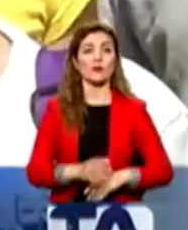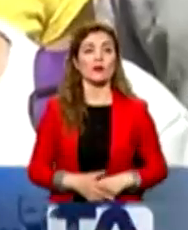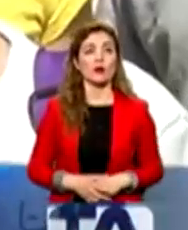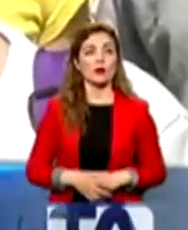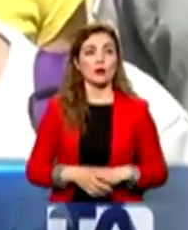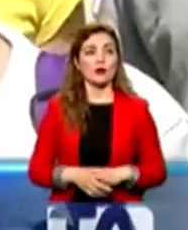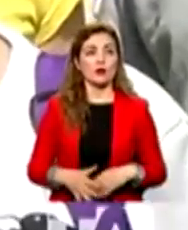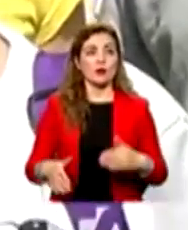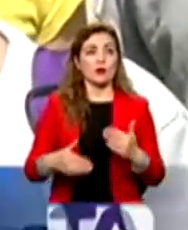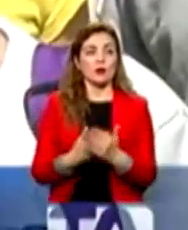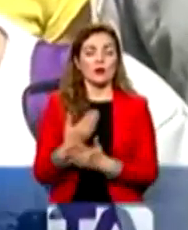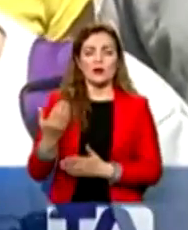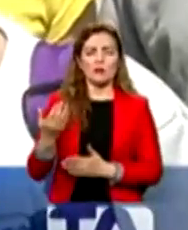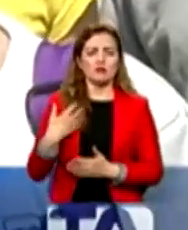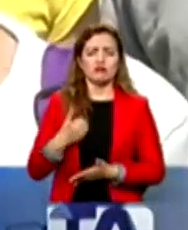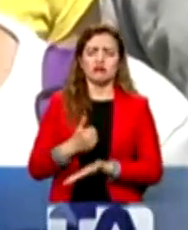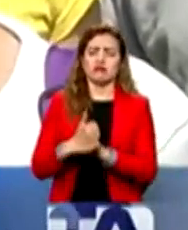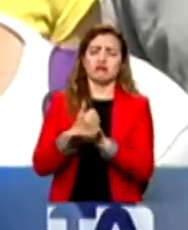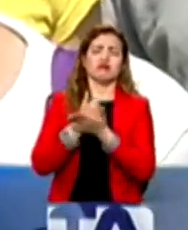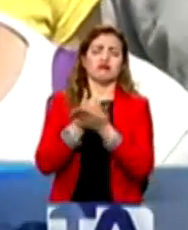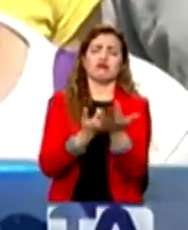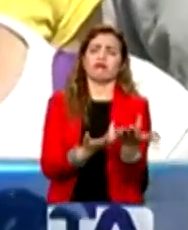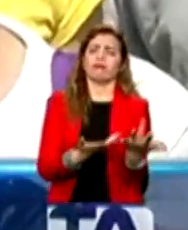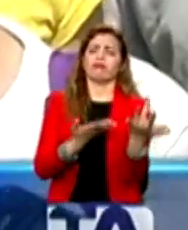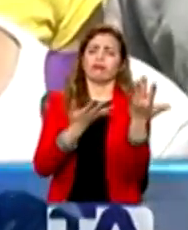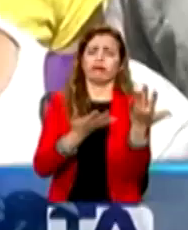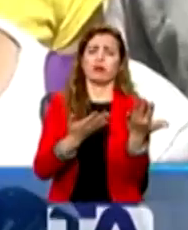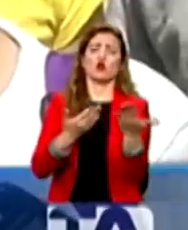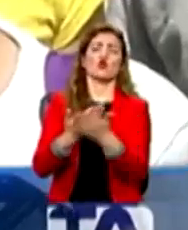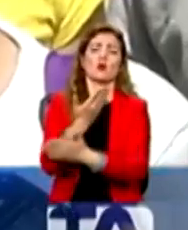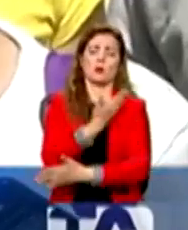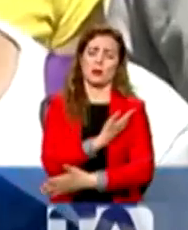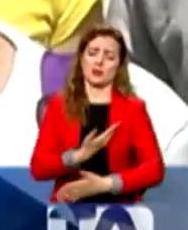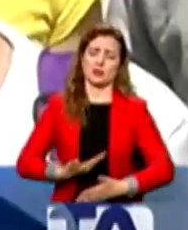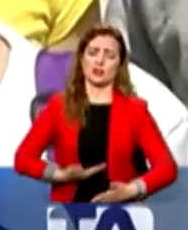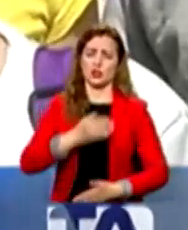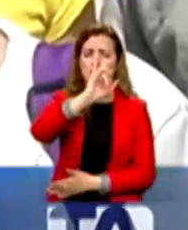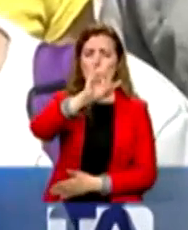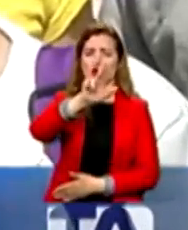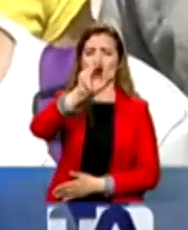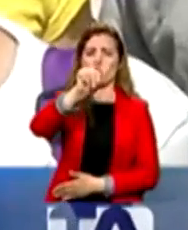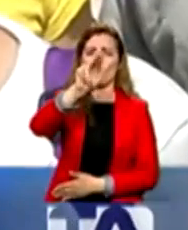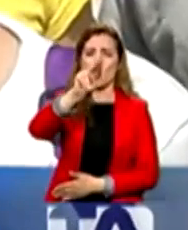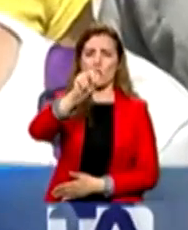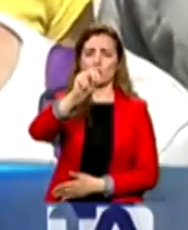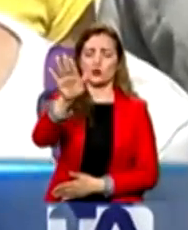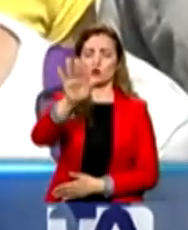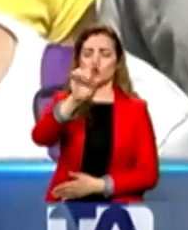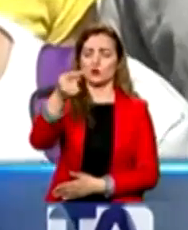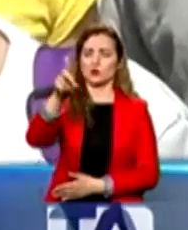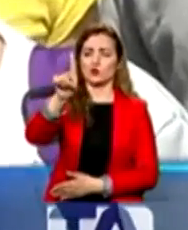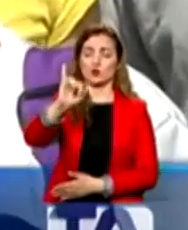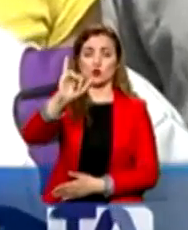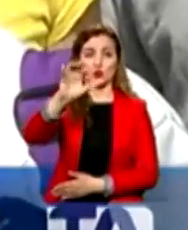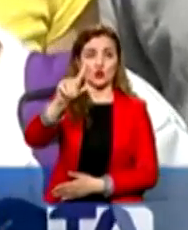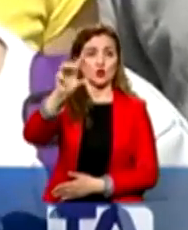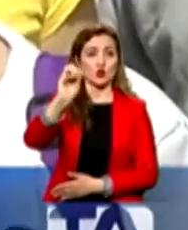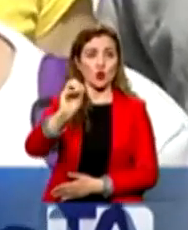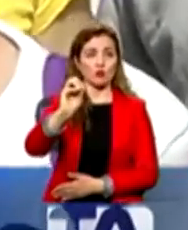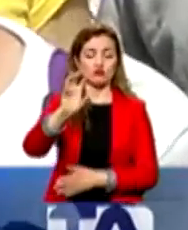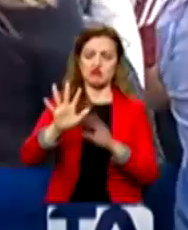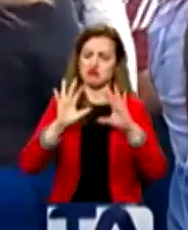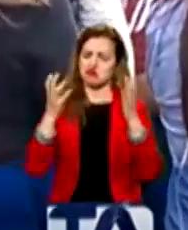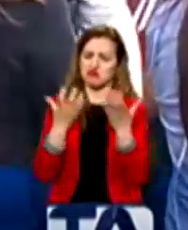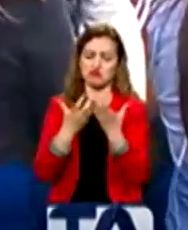Tenemos una nueva luz, una nueva esperanza, pues, con este nuevo presidente Juan Guaidó, y acá de cualquier lugar del mundo